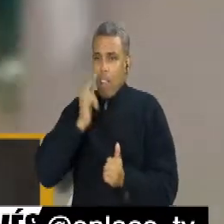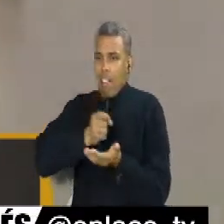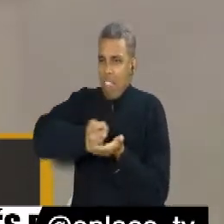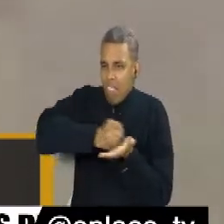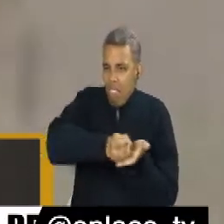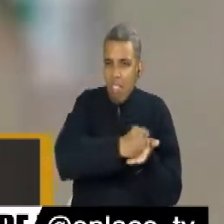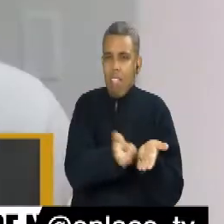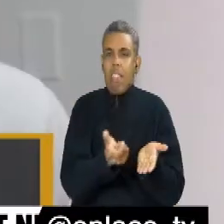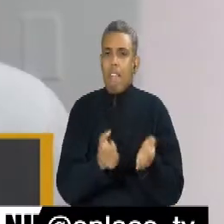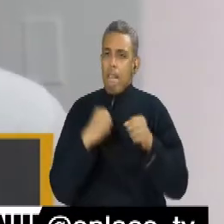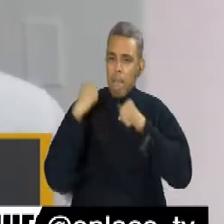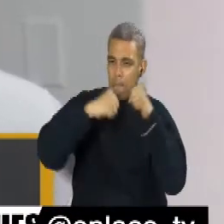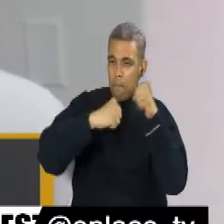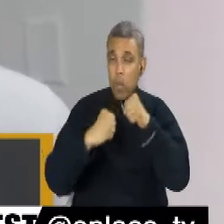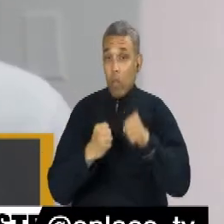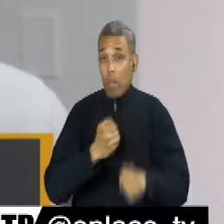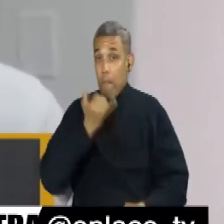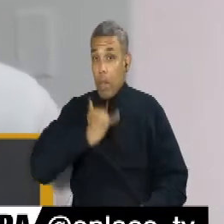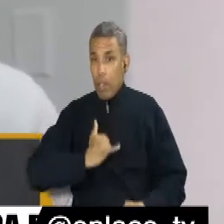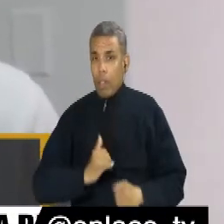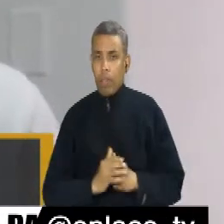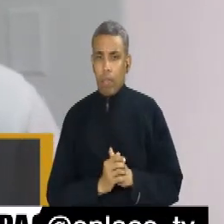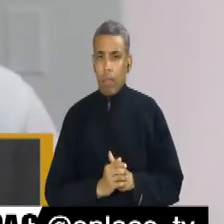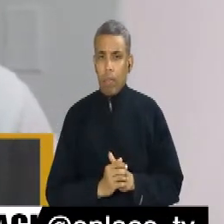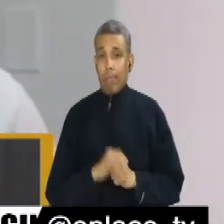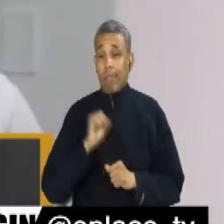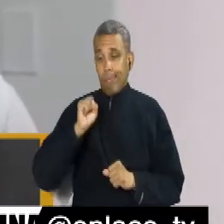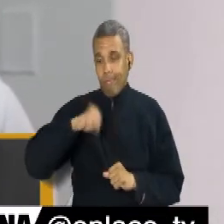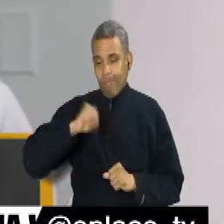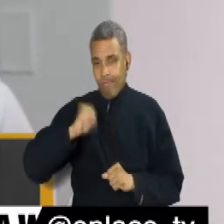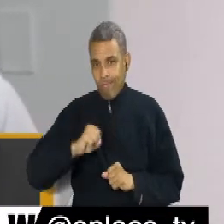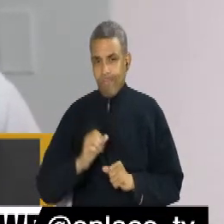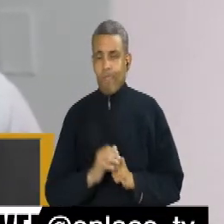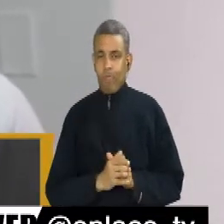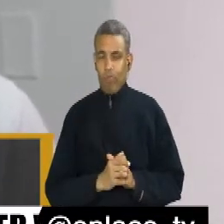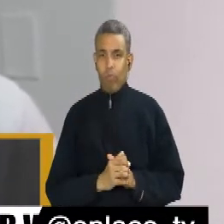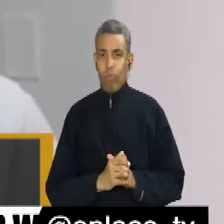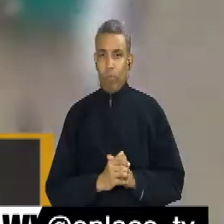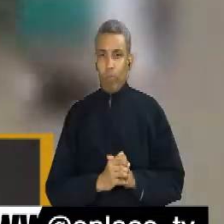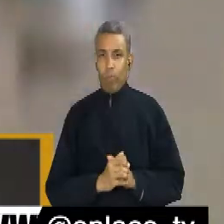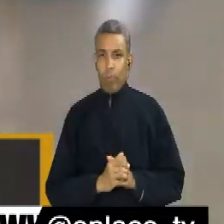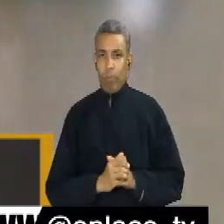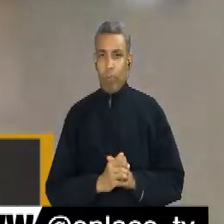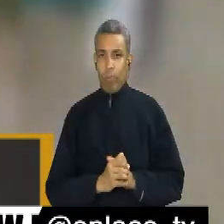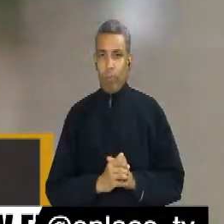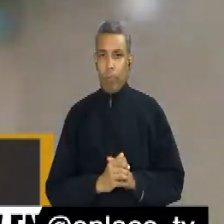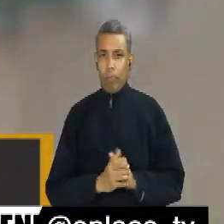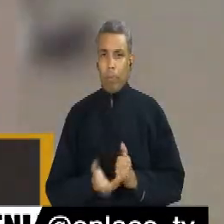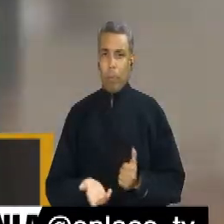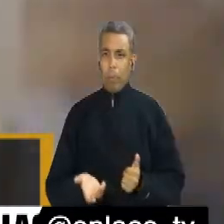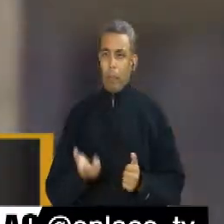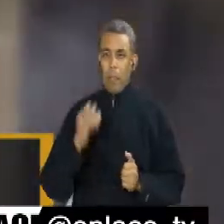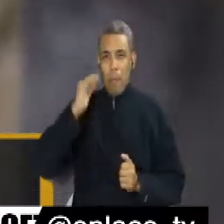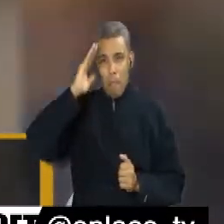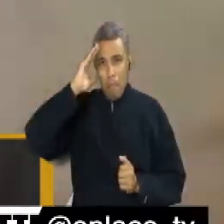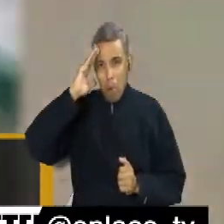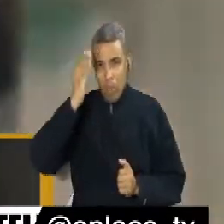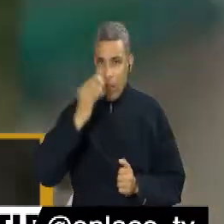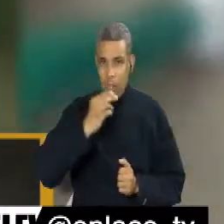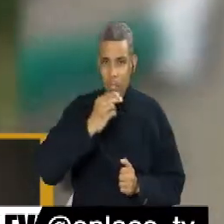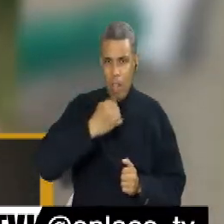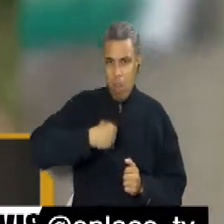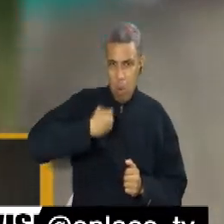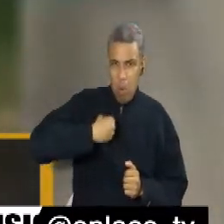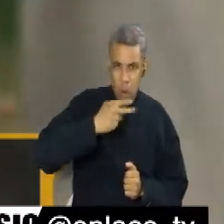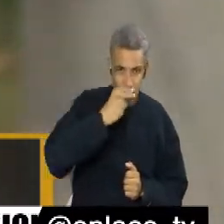entre estudiantes. Nosotros nos hemos dado cuenta, hemos trabajado con el tema de la Policía Nacional, Infancia y Adolescencia,